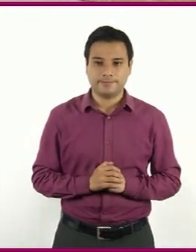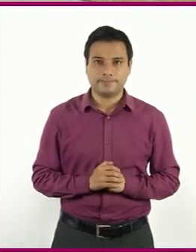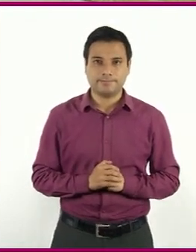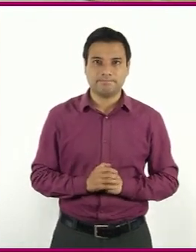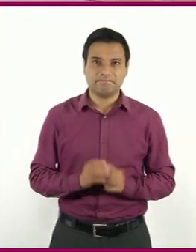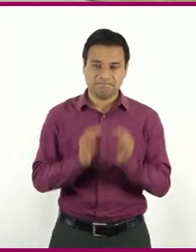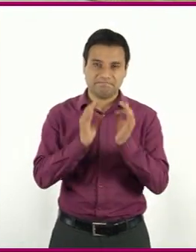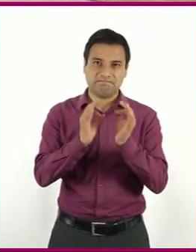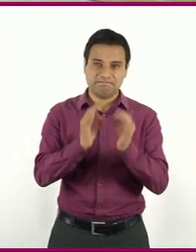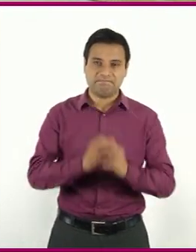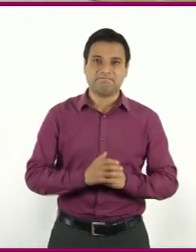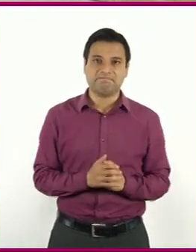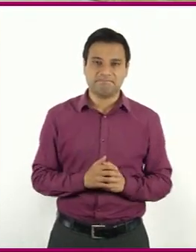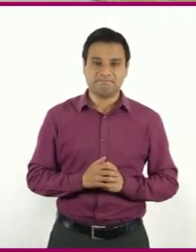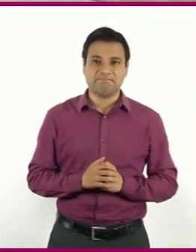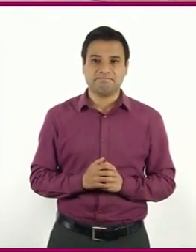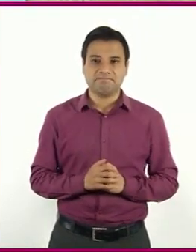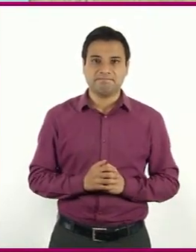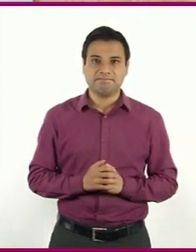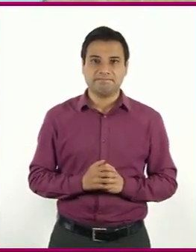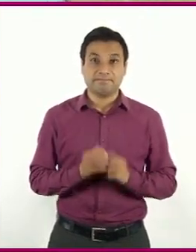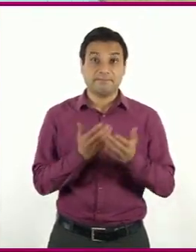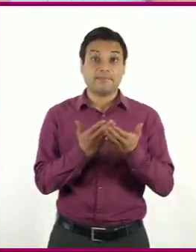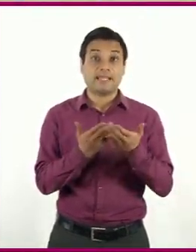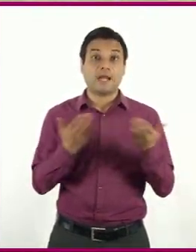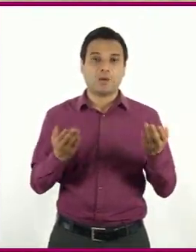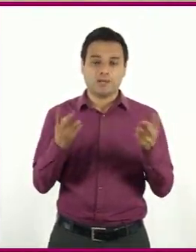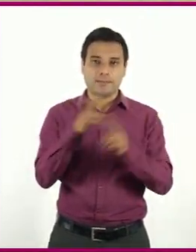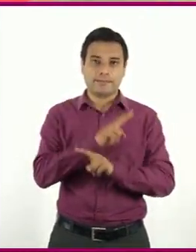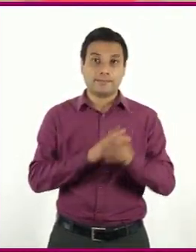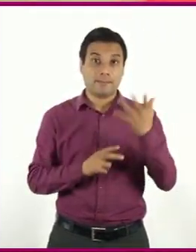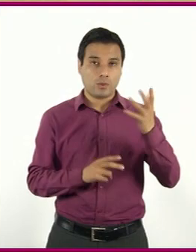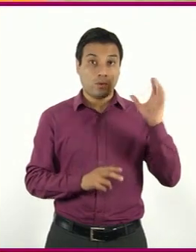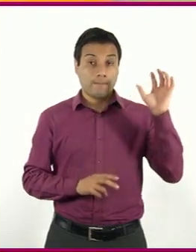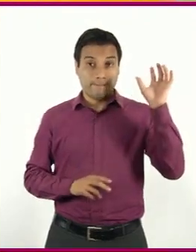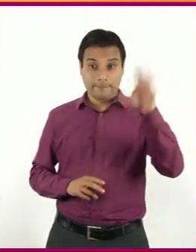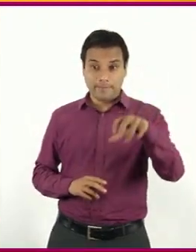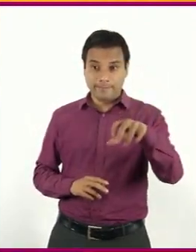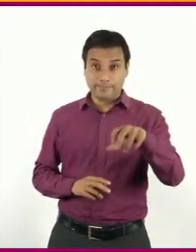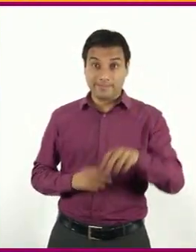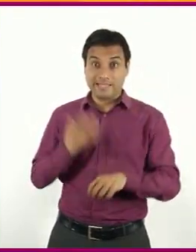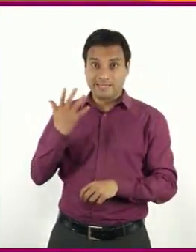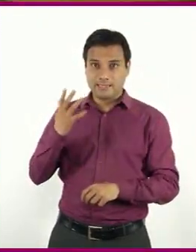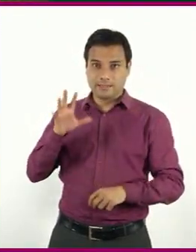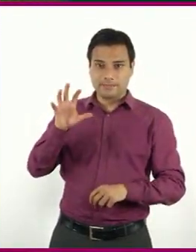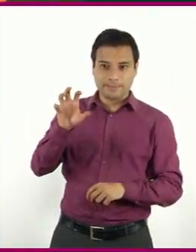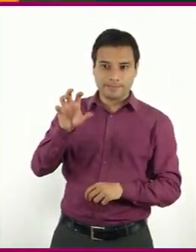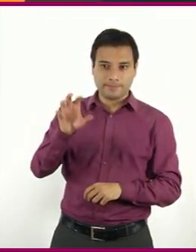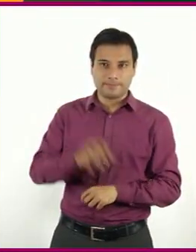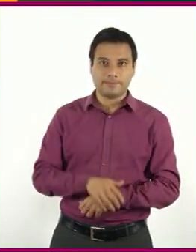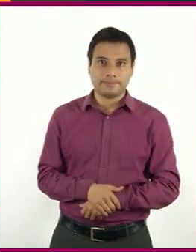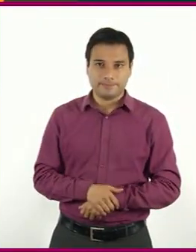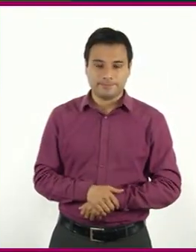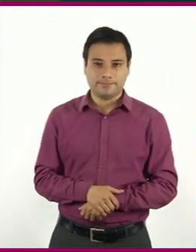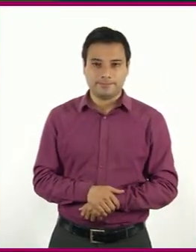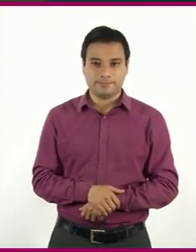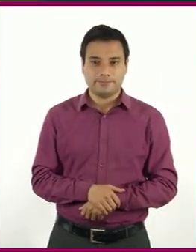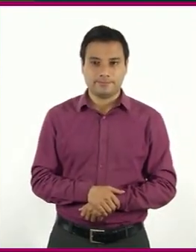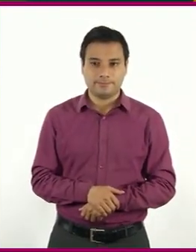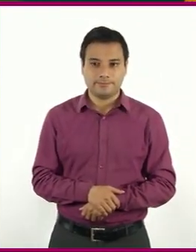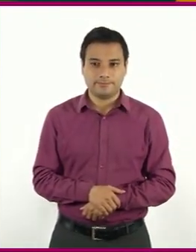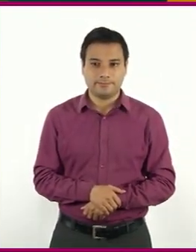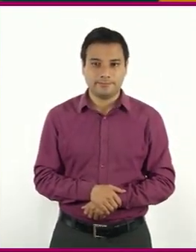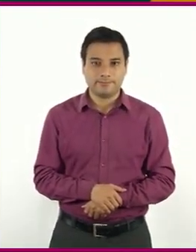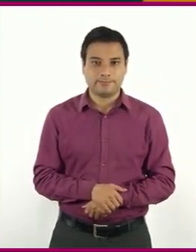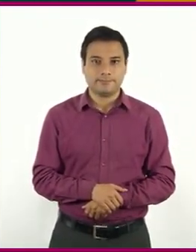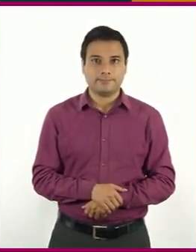Perfecto. Y ahora cambiamos. Ahora lanzo con mano izquierda y atrapo con derecha. No pasa nada, no pasa nada. Es un poco más complicado con la izquierda. Con la izquierda